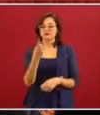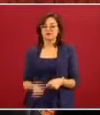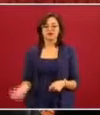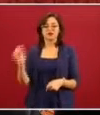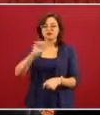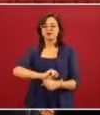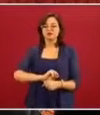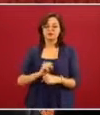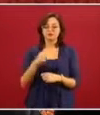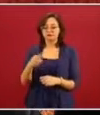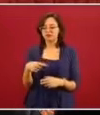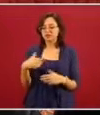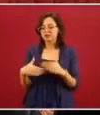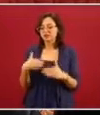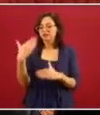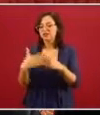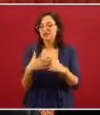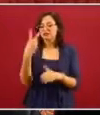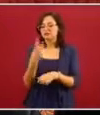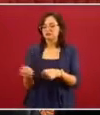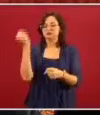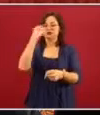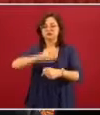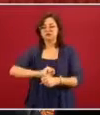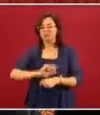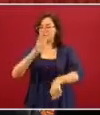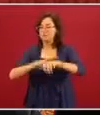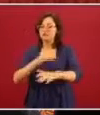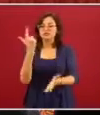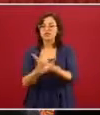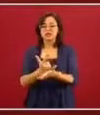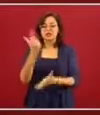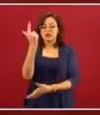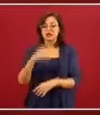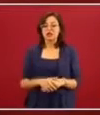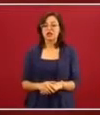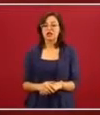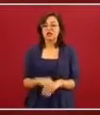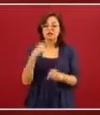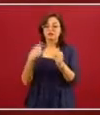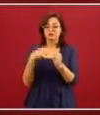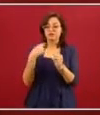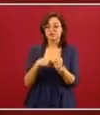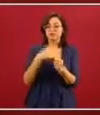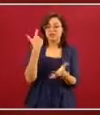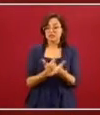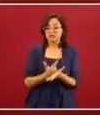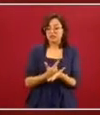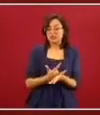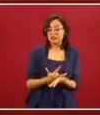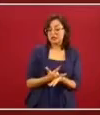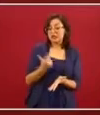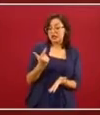más críticas. La explicación sería justamente las enfermedades crónicas que está padeciendo el país. Esto